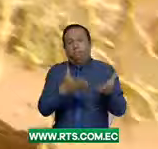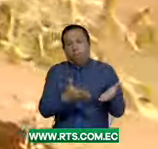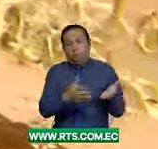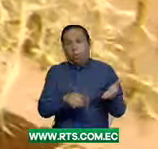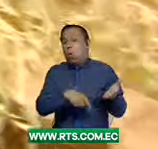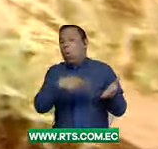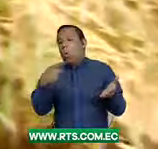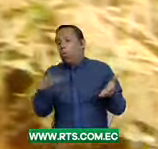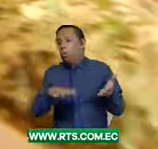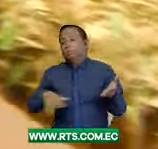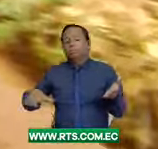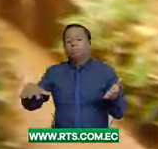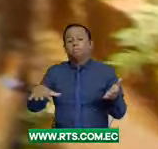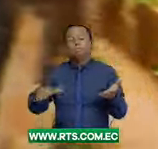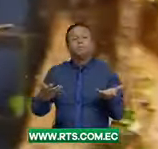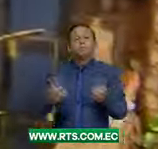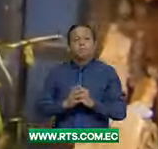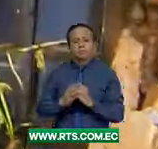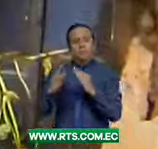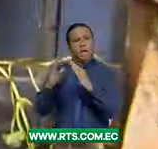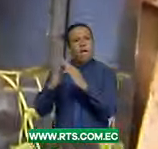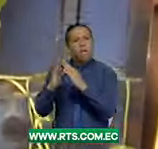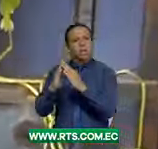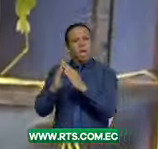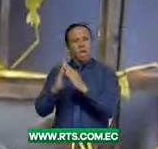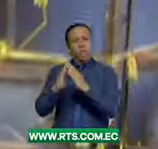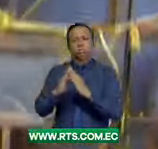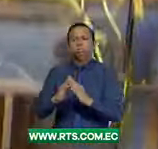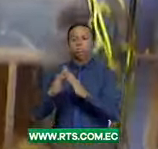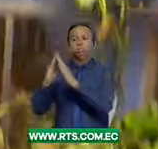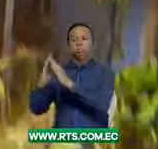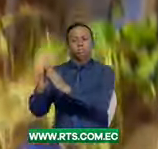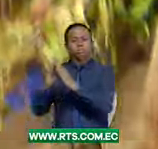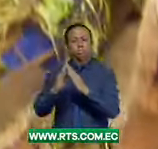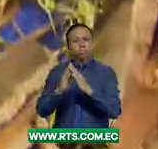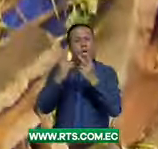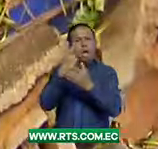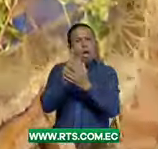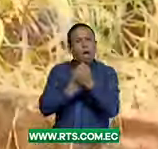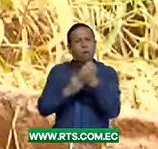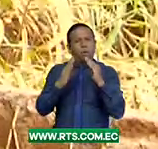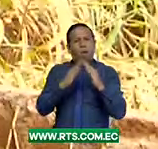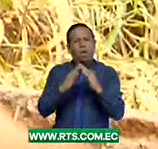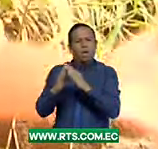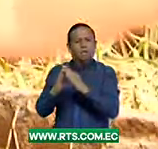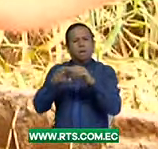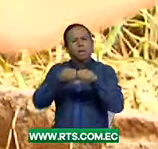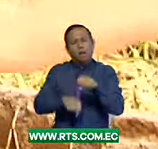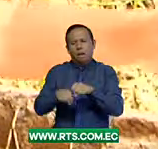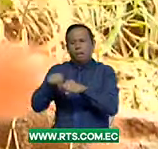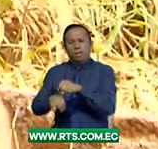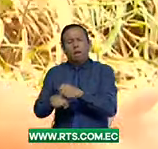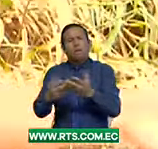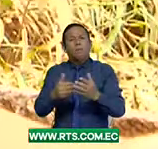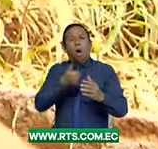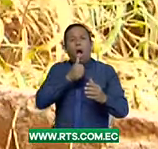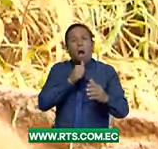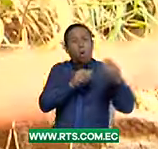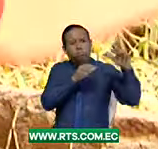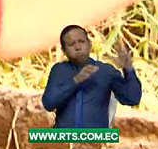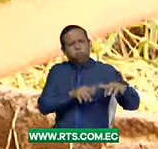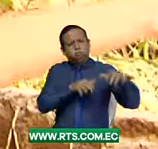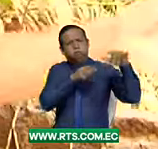izquierdo, tenemos la casa contigua, que también salió afectada. Entonces no hay salida de agua, no hay desfogue de agua, entonces